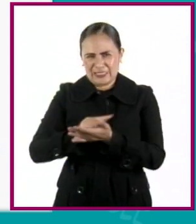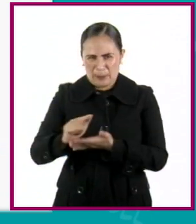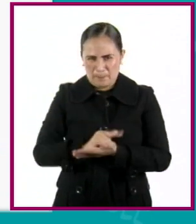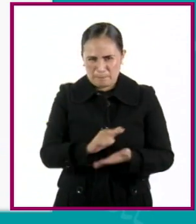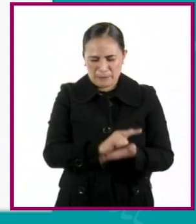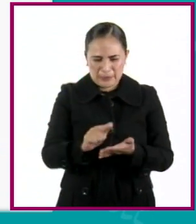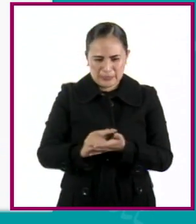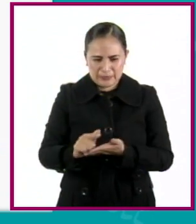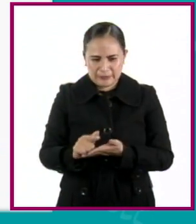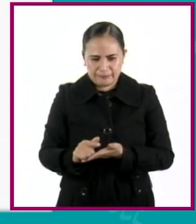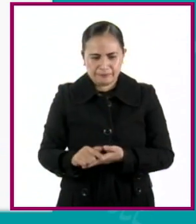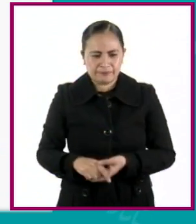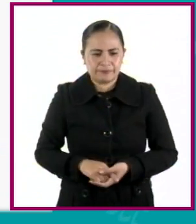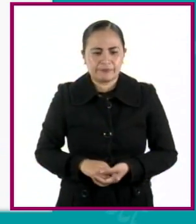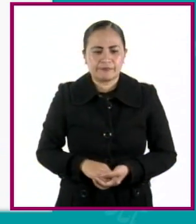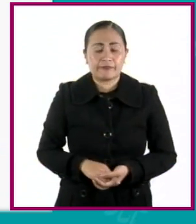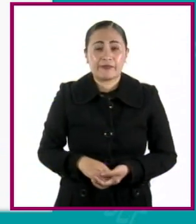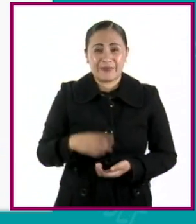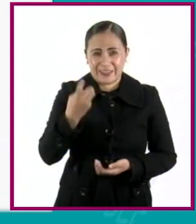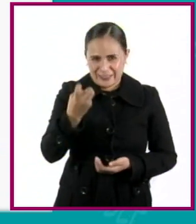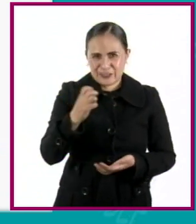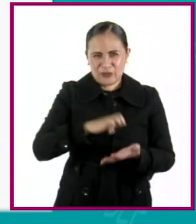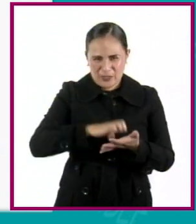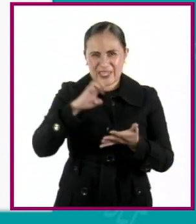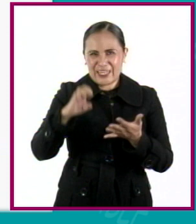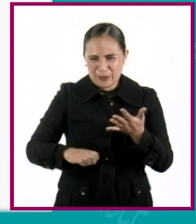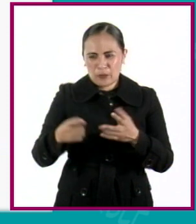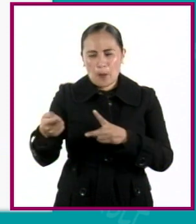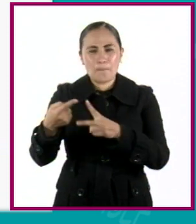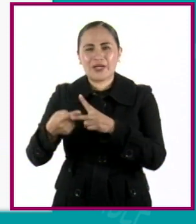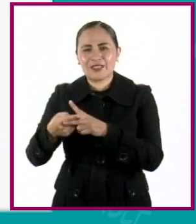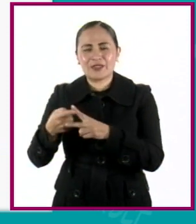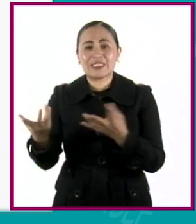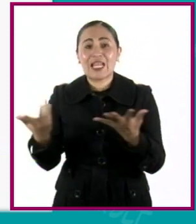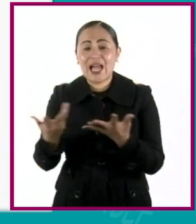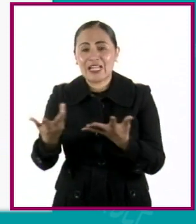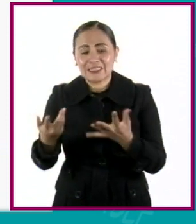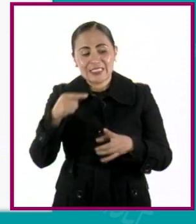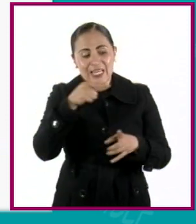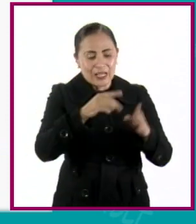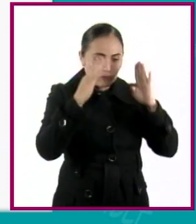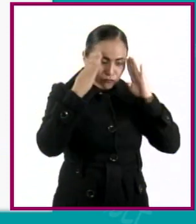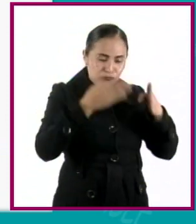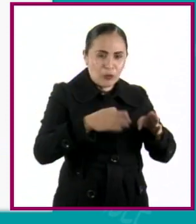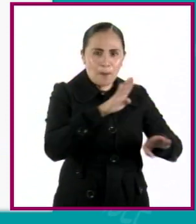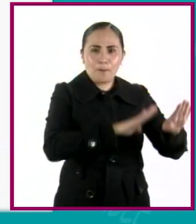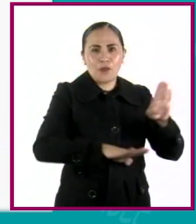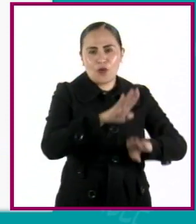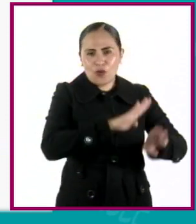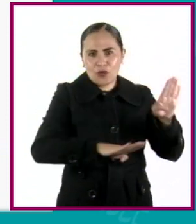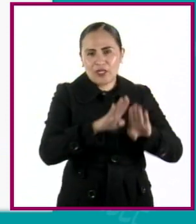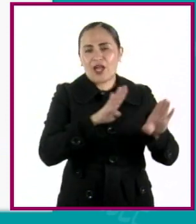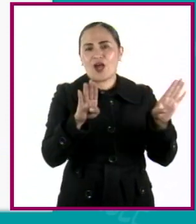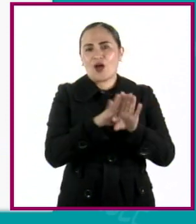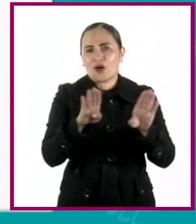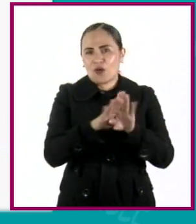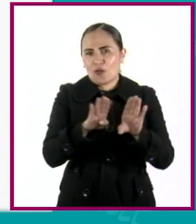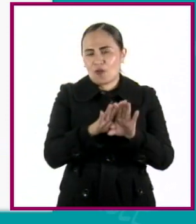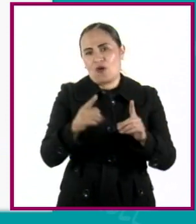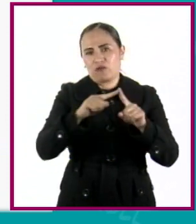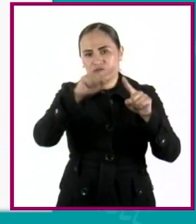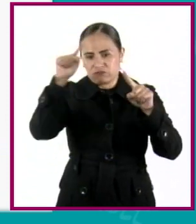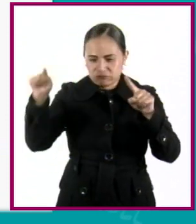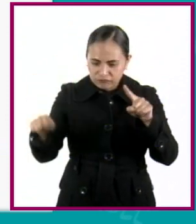ejemplo de las matemáticas directamente en cómo se puede modelar el